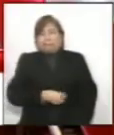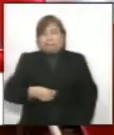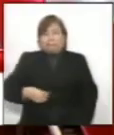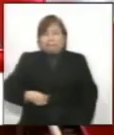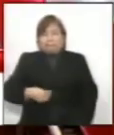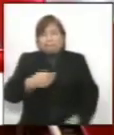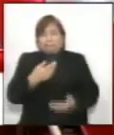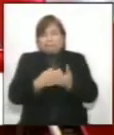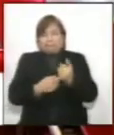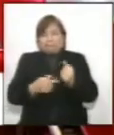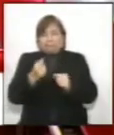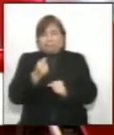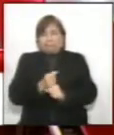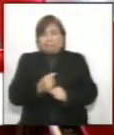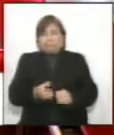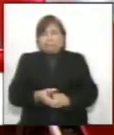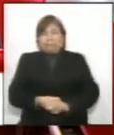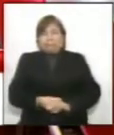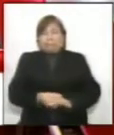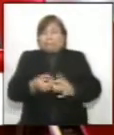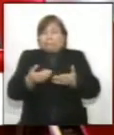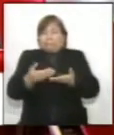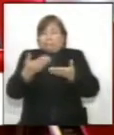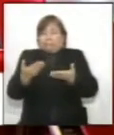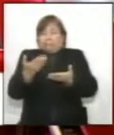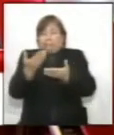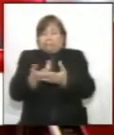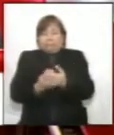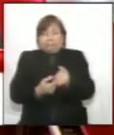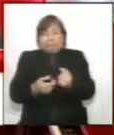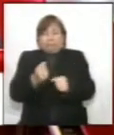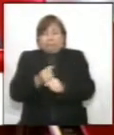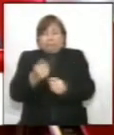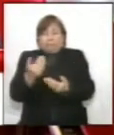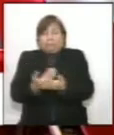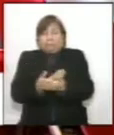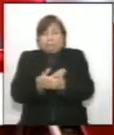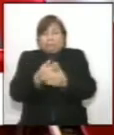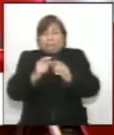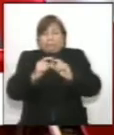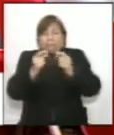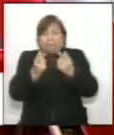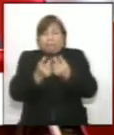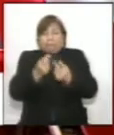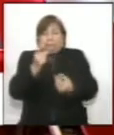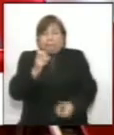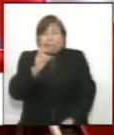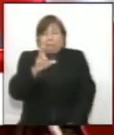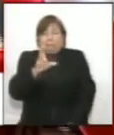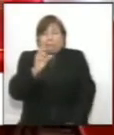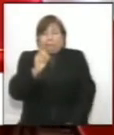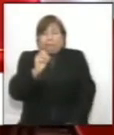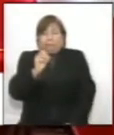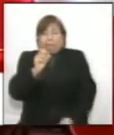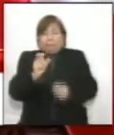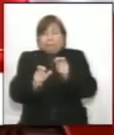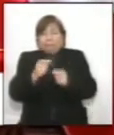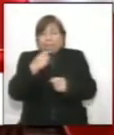al voto de confianza en poder generar esa confianza en las nueve bancadas políticas, en los 130 parlamentarios. Esa es la